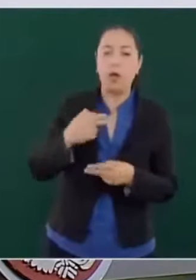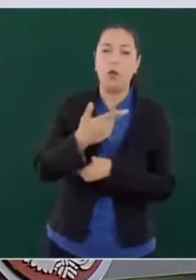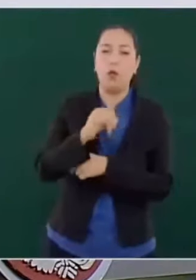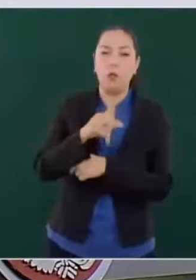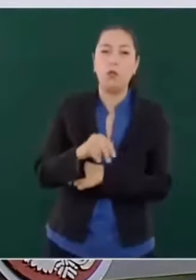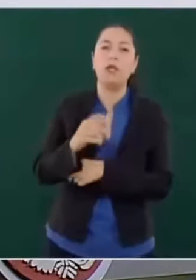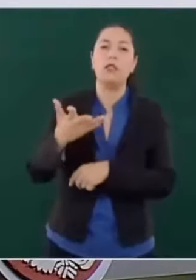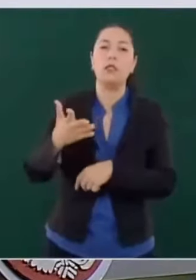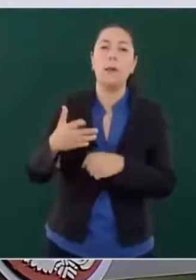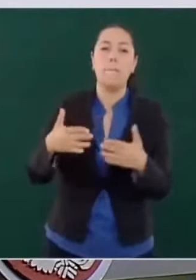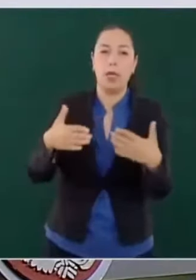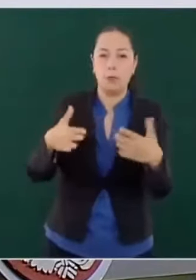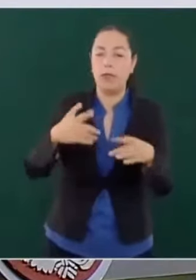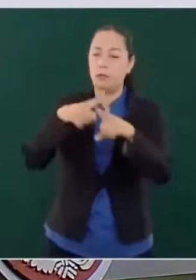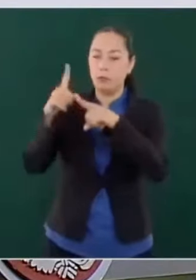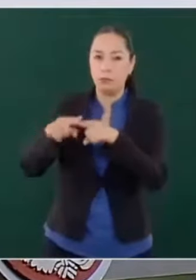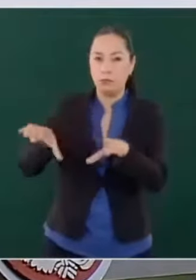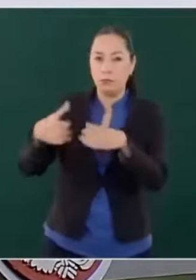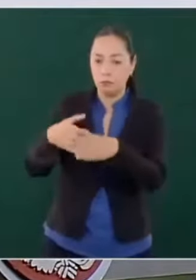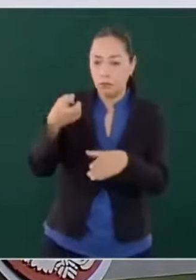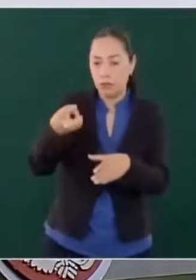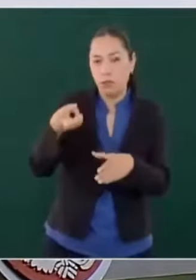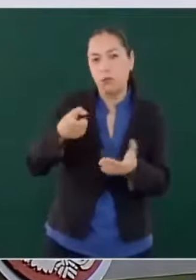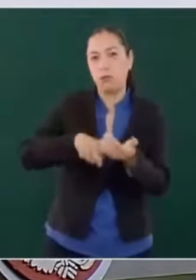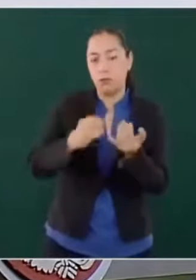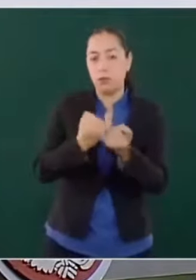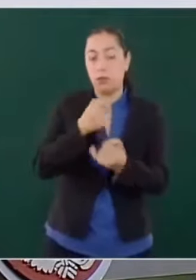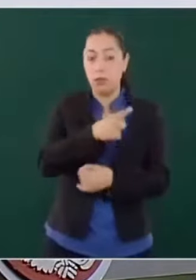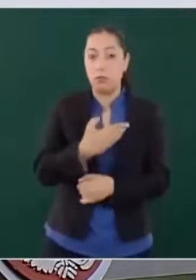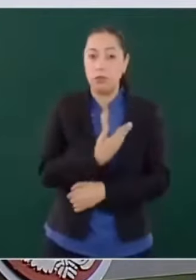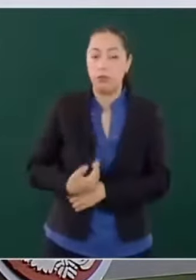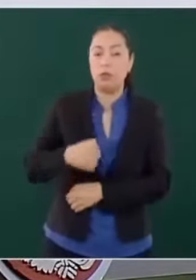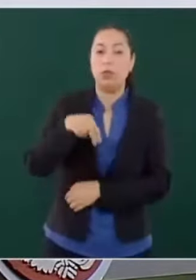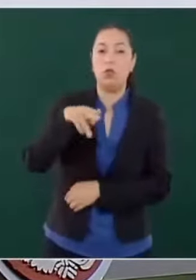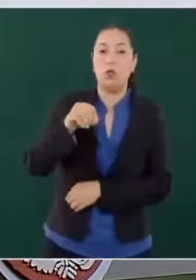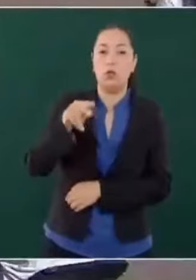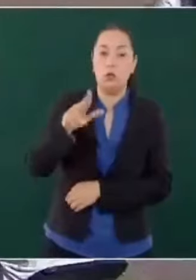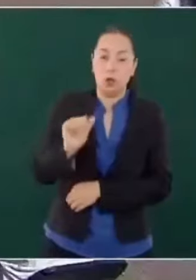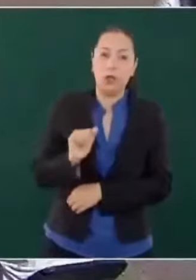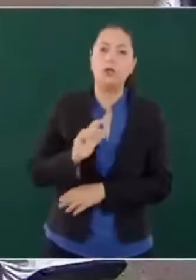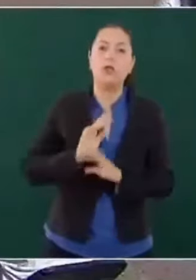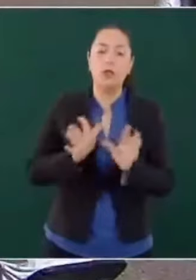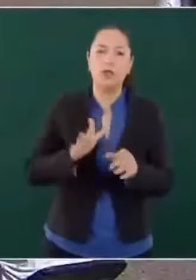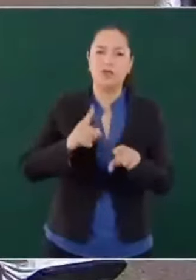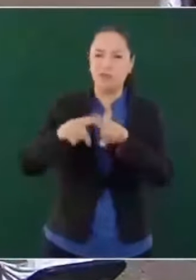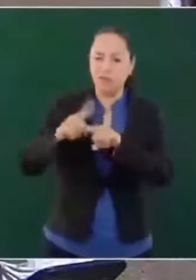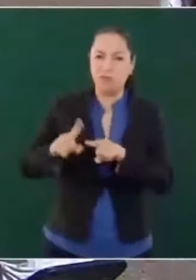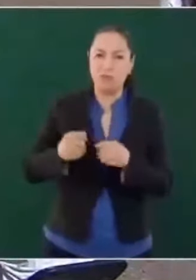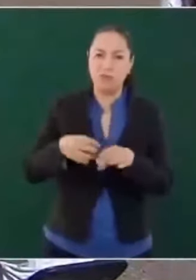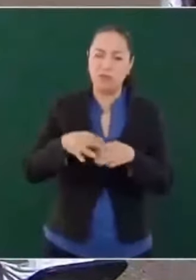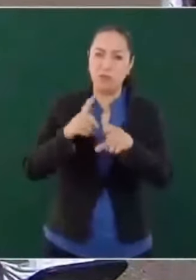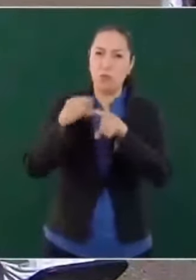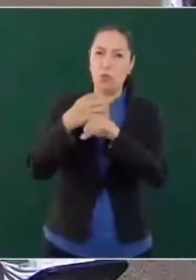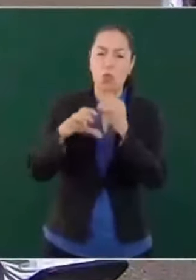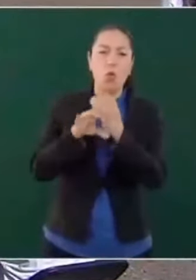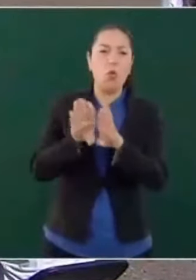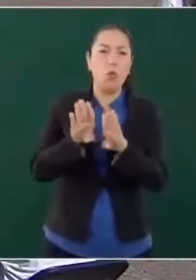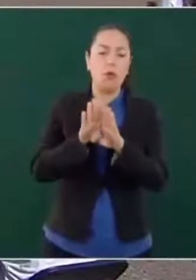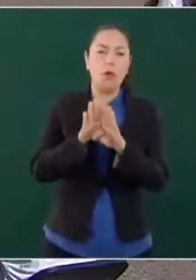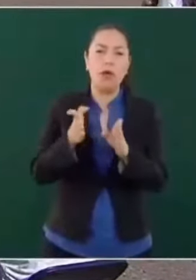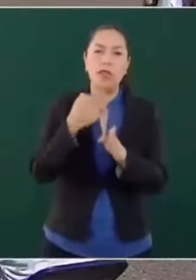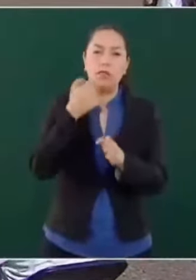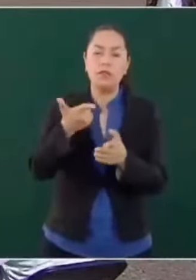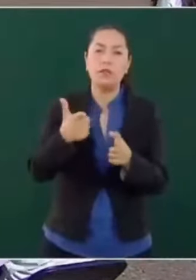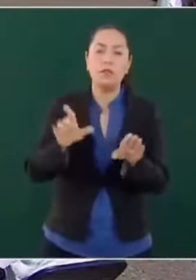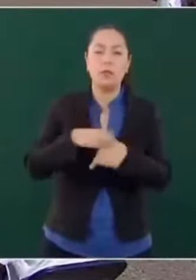Cámara México-Ecuador. El presidente Noboa ha perdido la mayoría legislativa en su Congreso a través de la